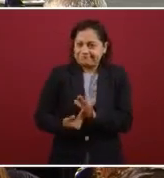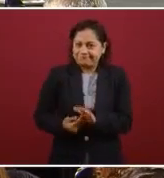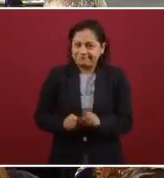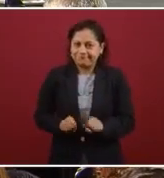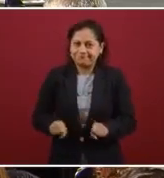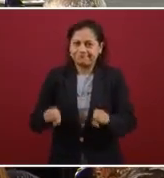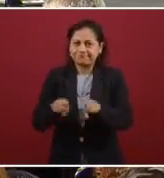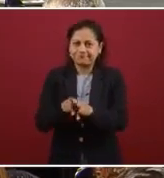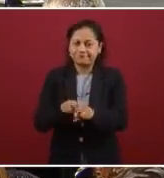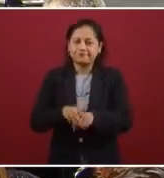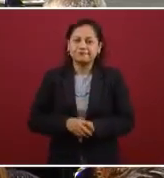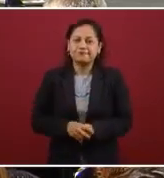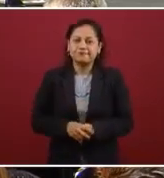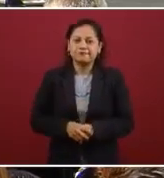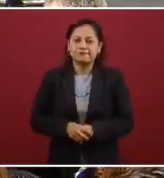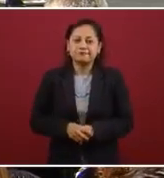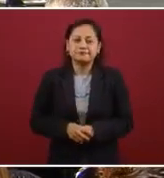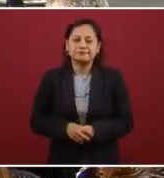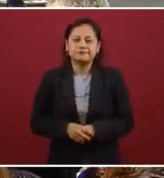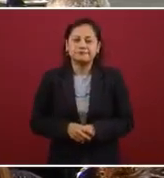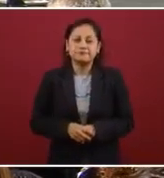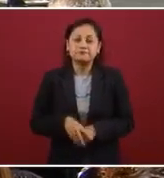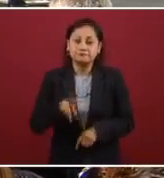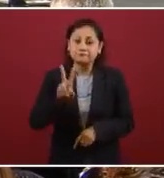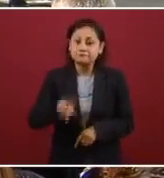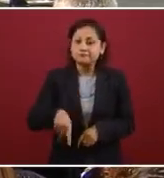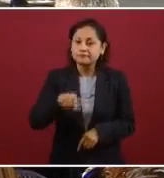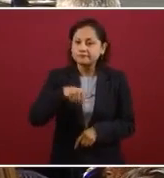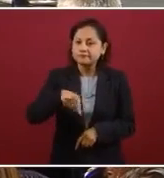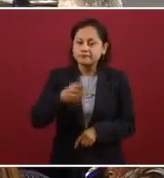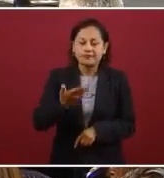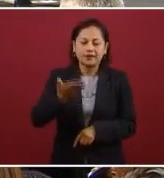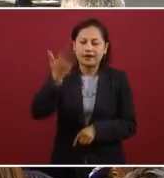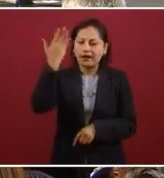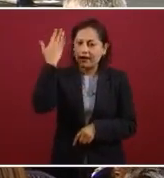porque en las campañas para ganar recibían dinero,